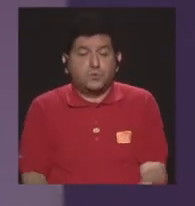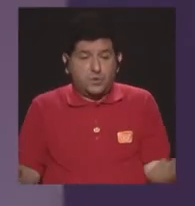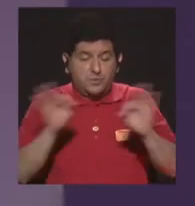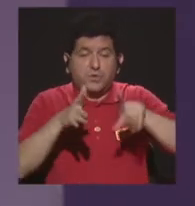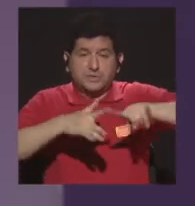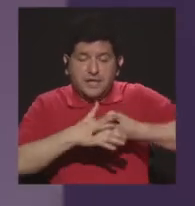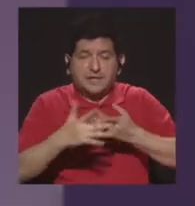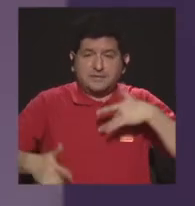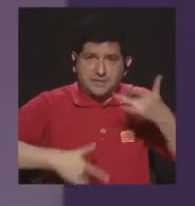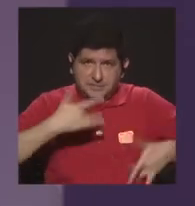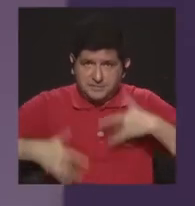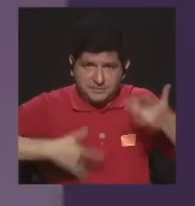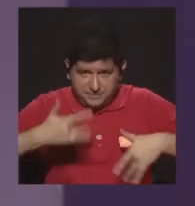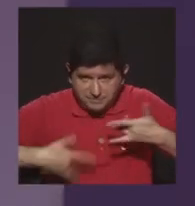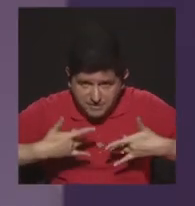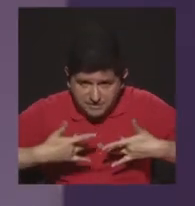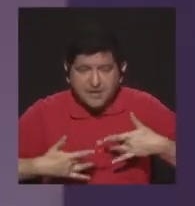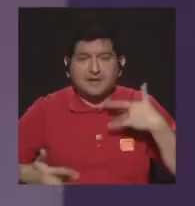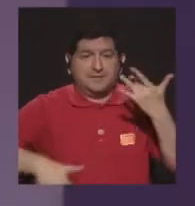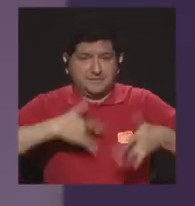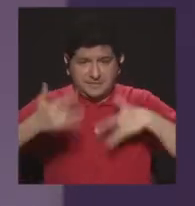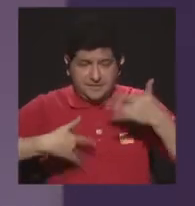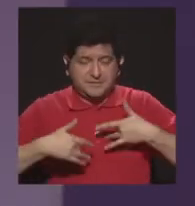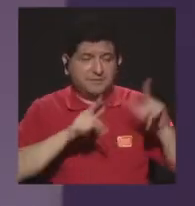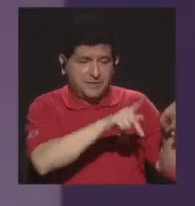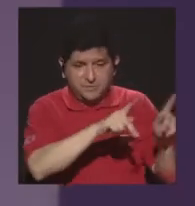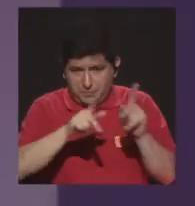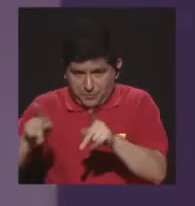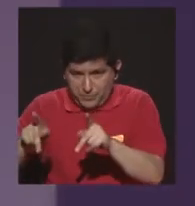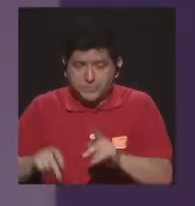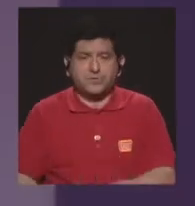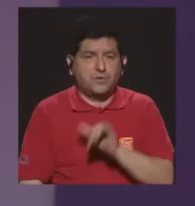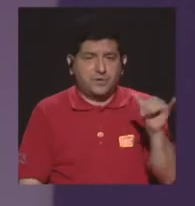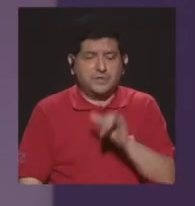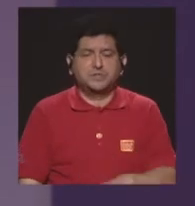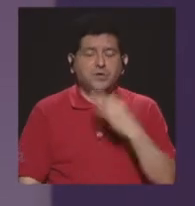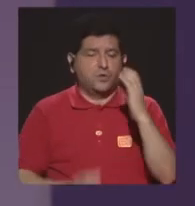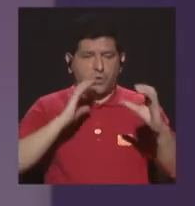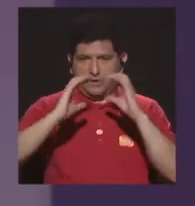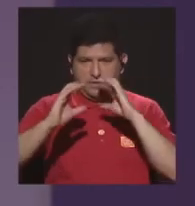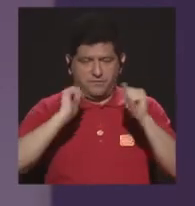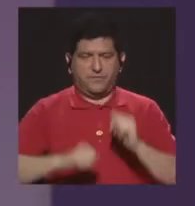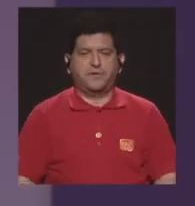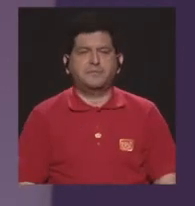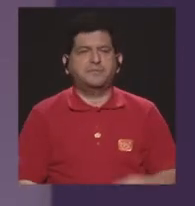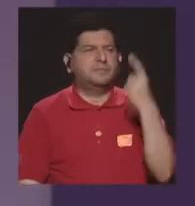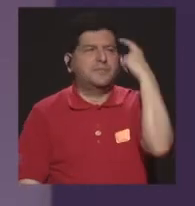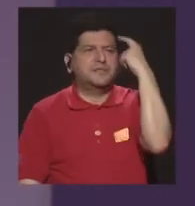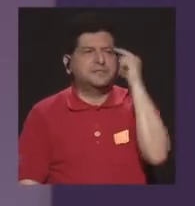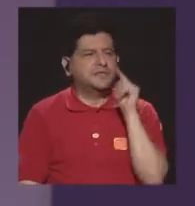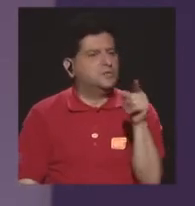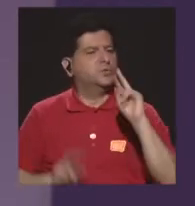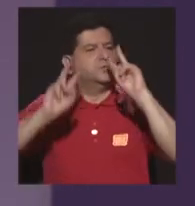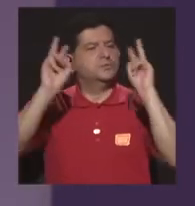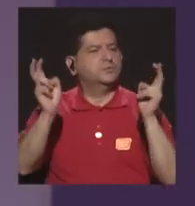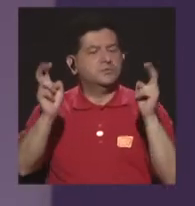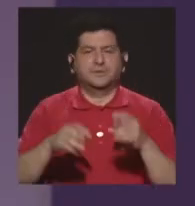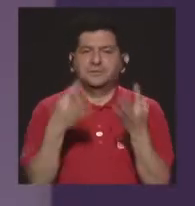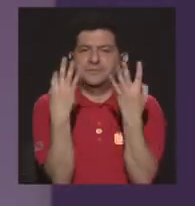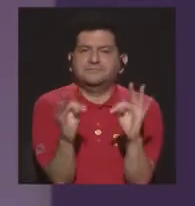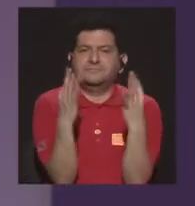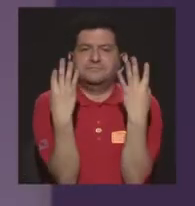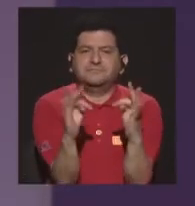por la sensibilización del público, la sensibilización de los medios de comunicación frente al tema, para poder